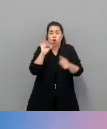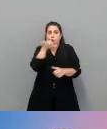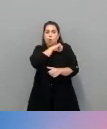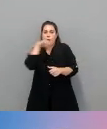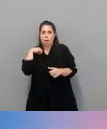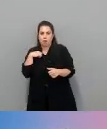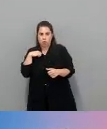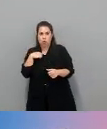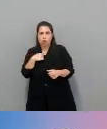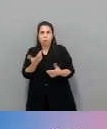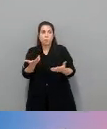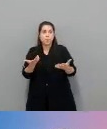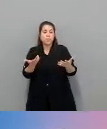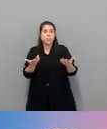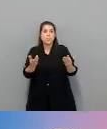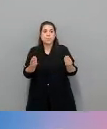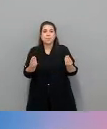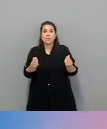Porque